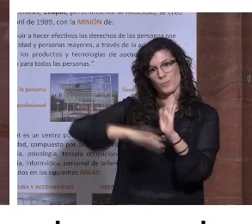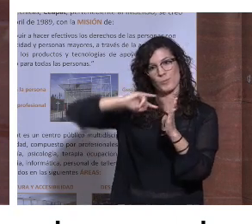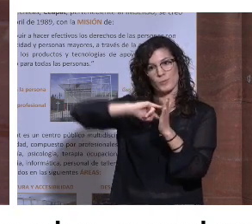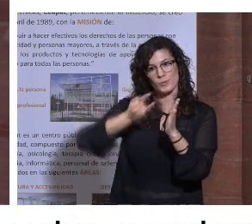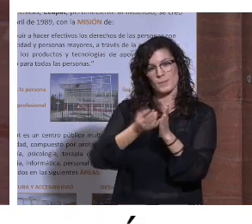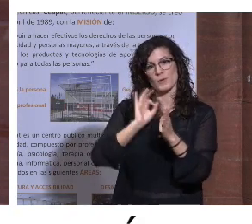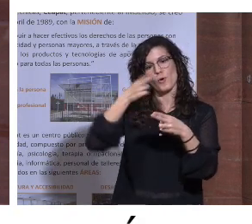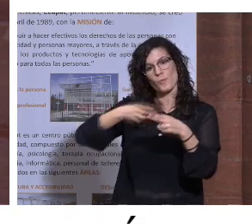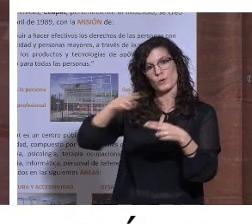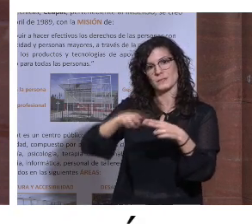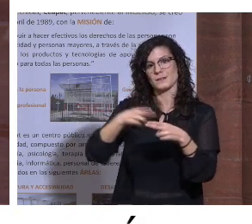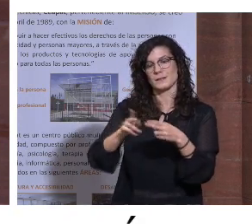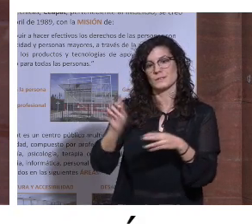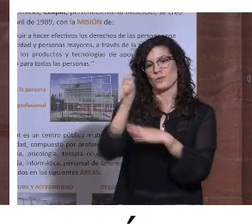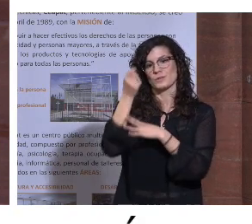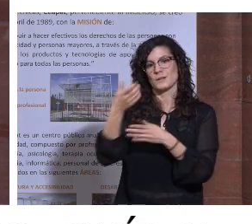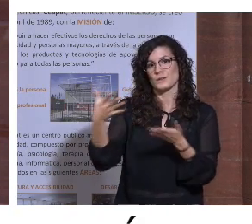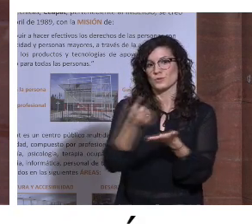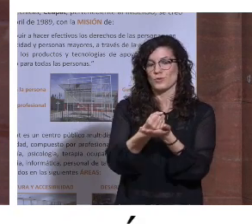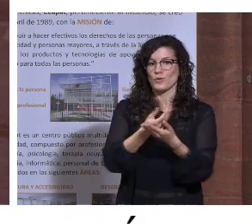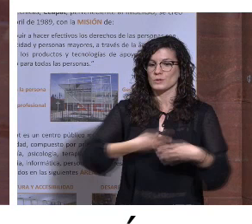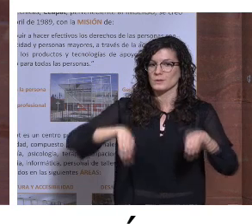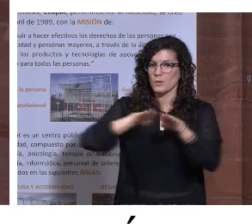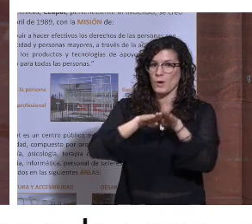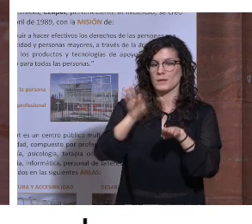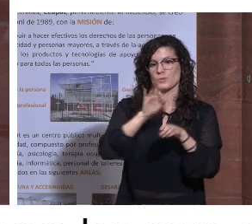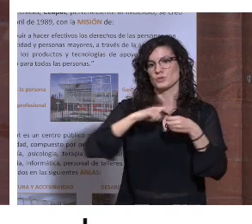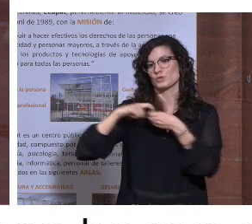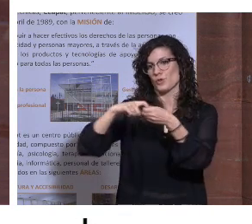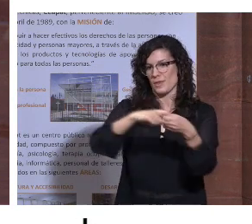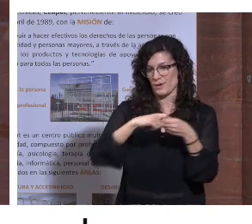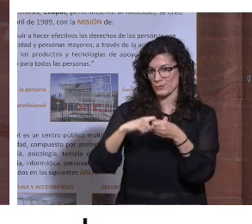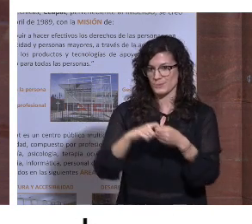más iguales y solidarios. Ángel Rodríguez Castedo.